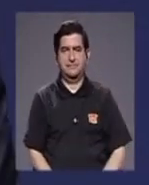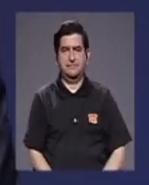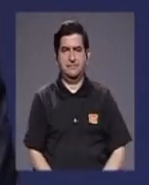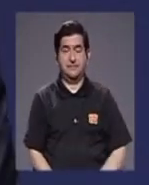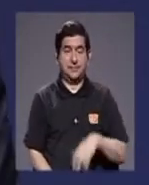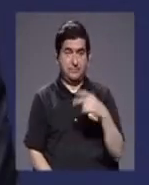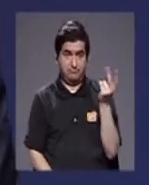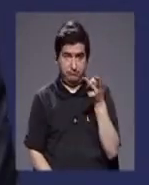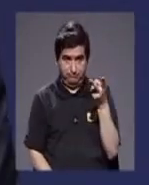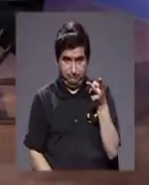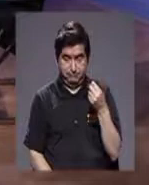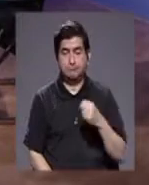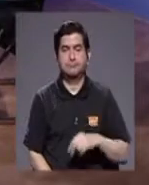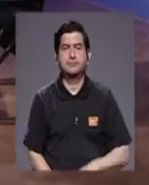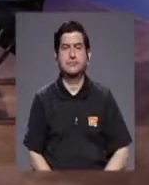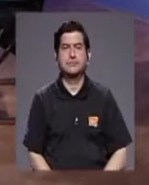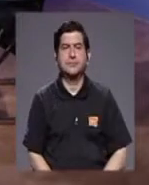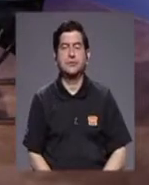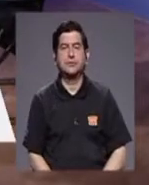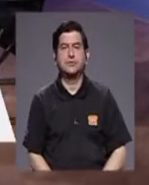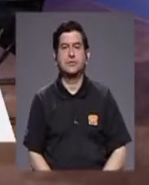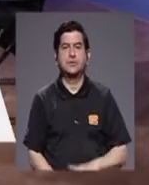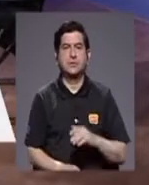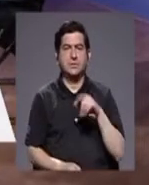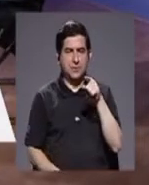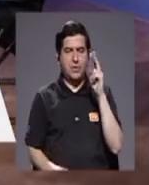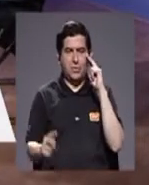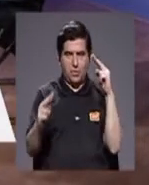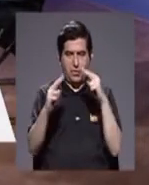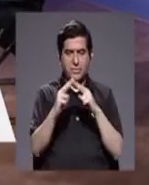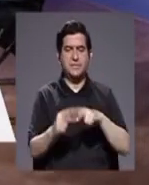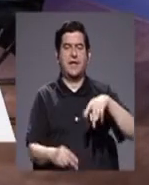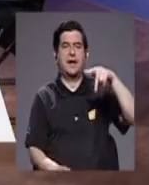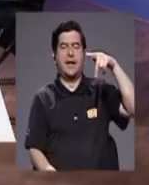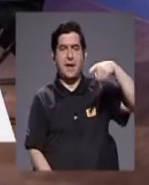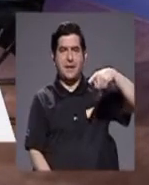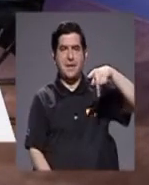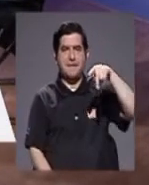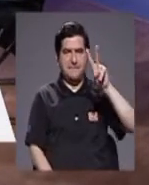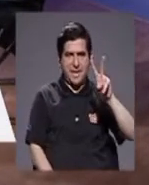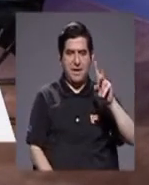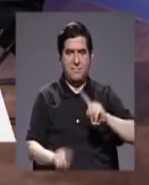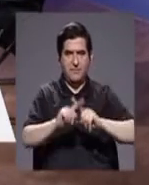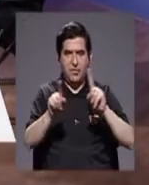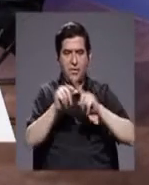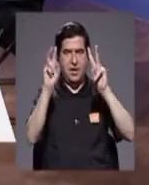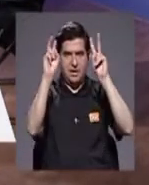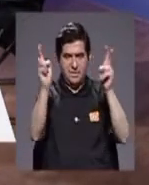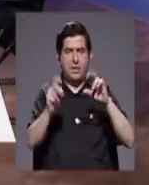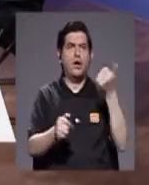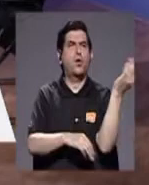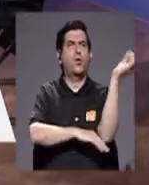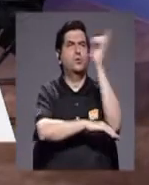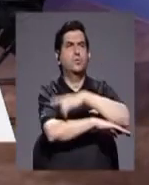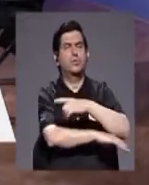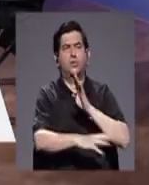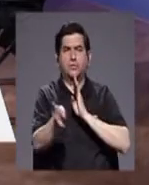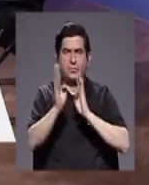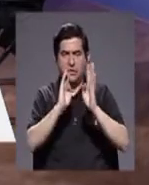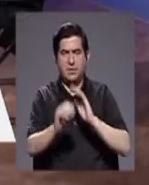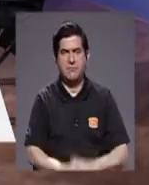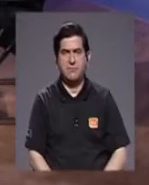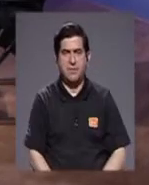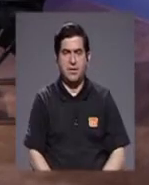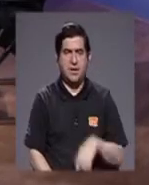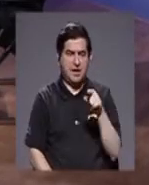que colaboran. Ustedes conocen a don Pablo en otros temas. El otro día les contamos que hasta